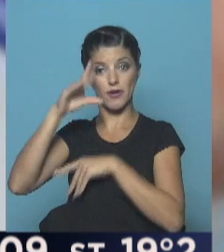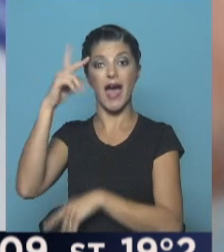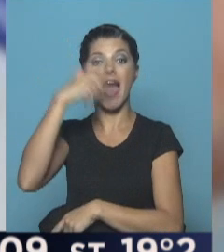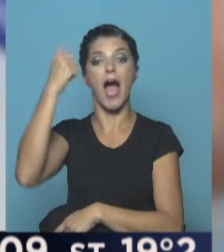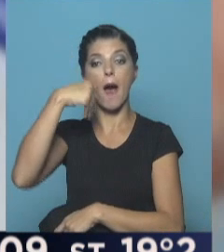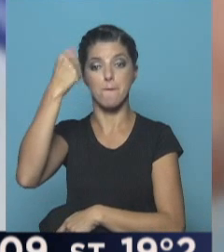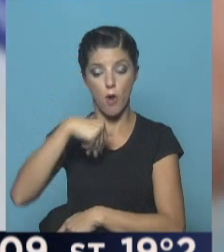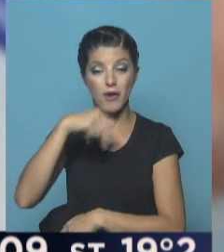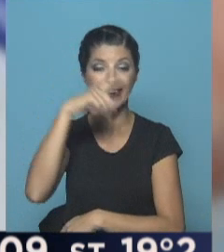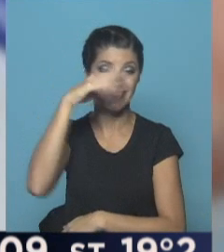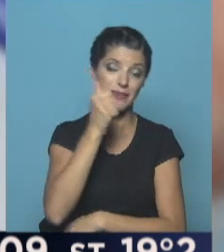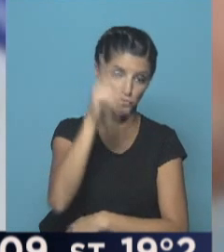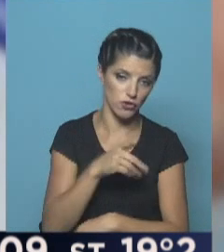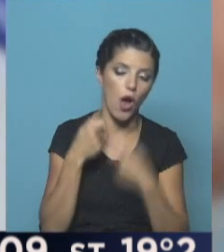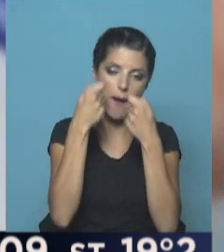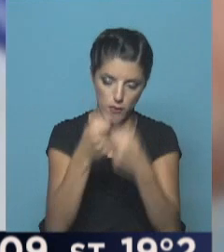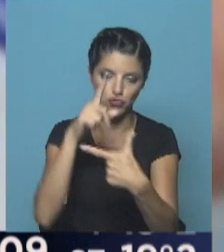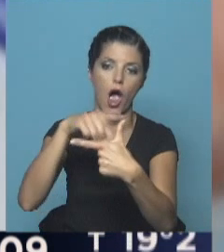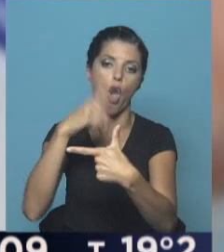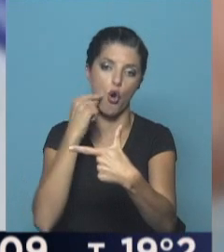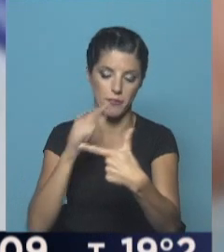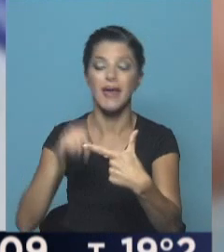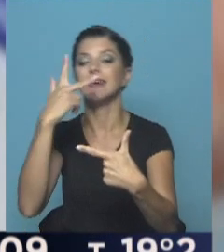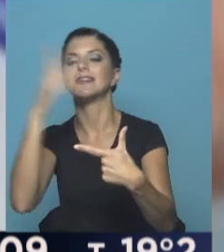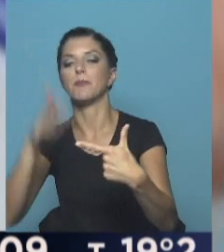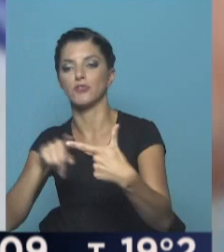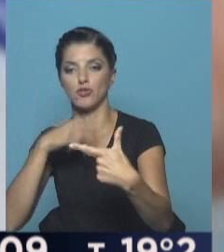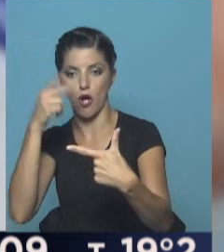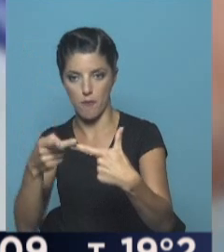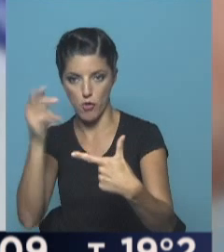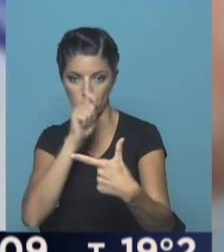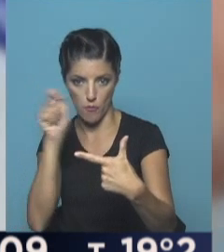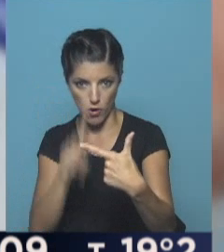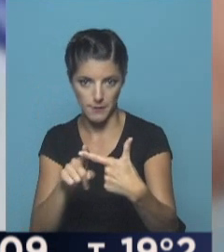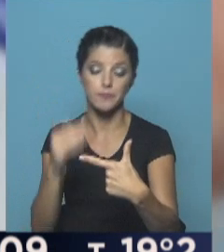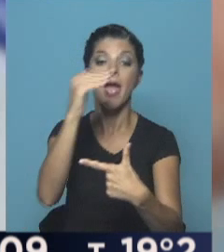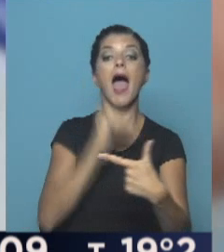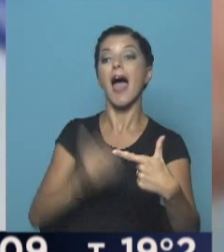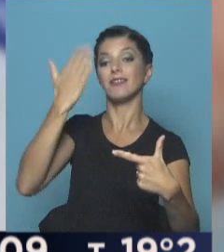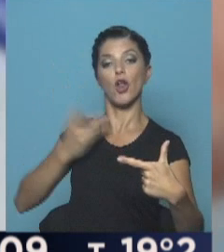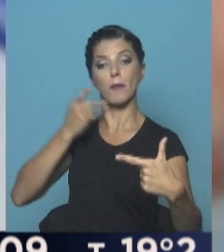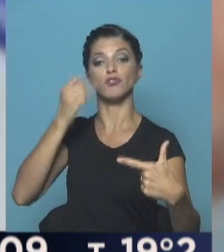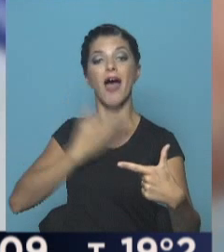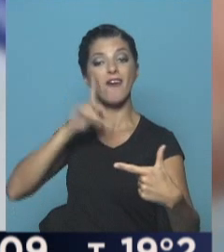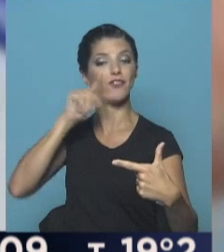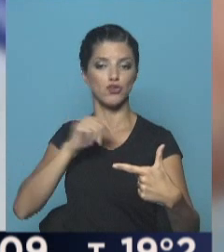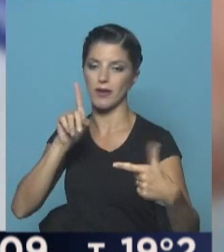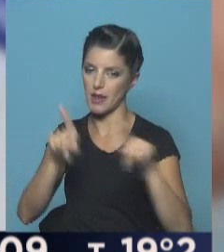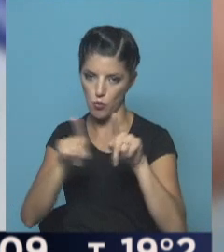El 76% hablaría en esta oportunidad por Macron, el 3% por Le Pen. Los votantes de Fillon también en la misma